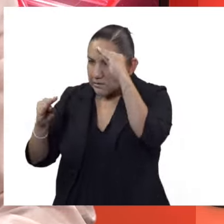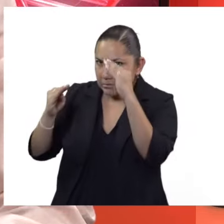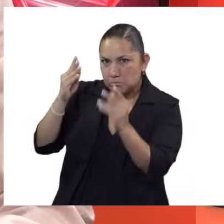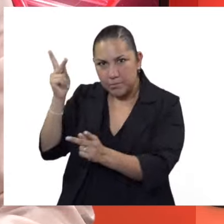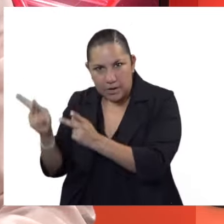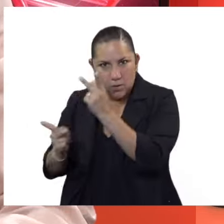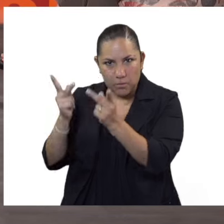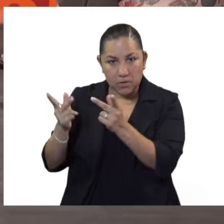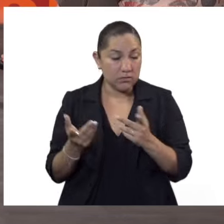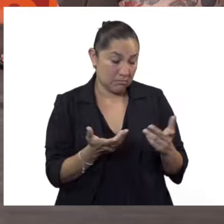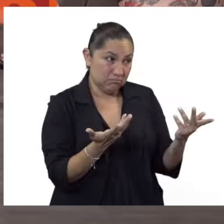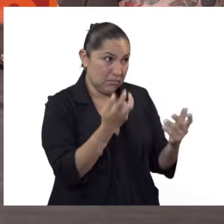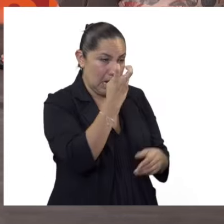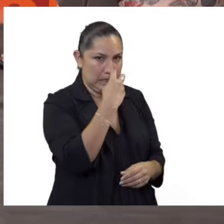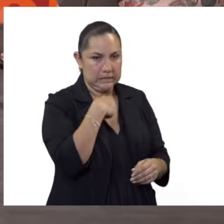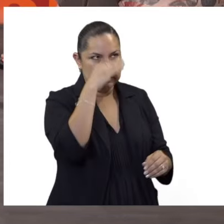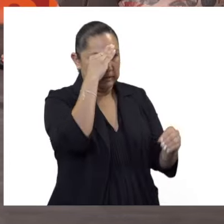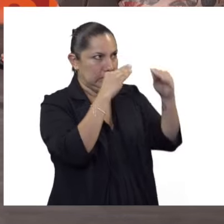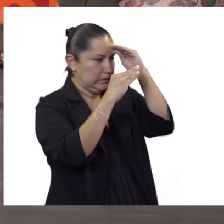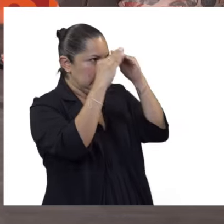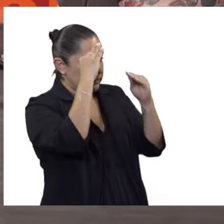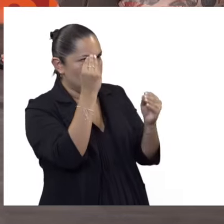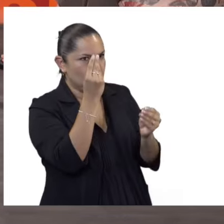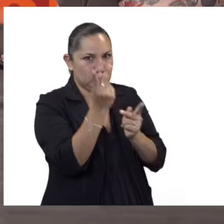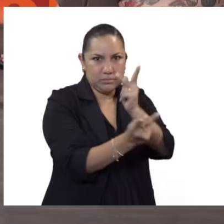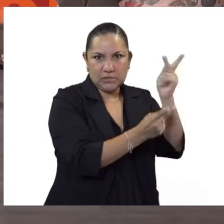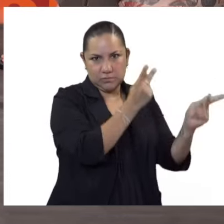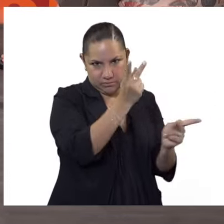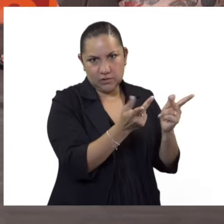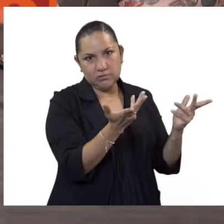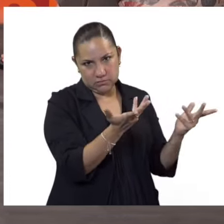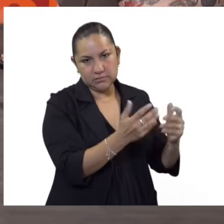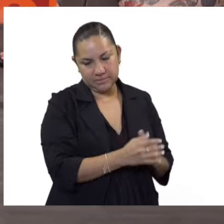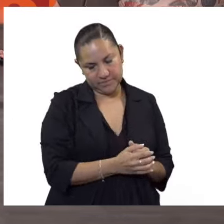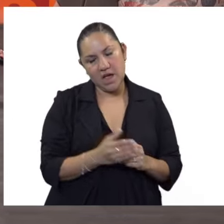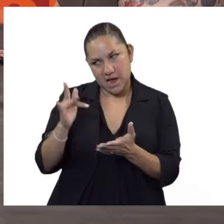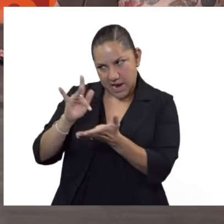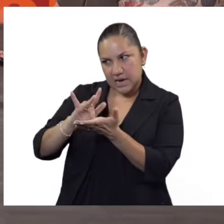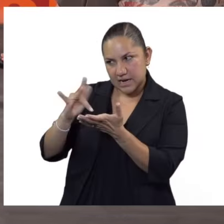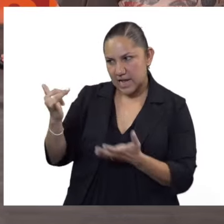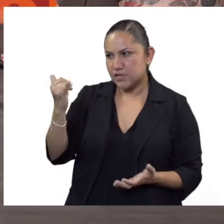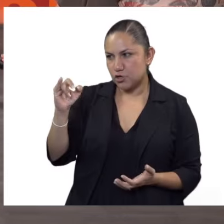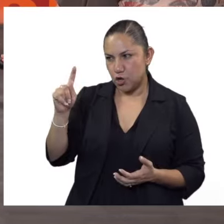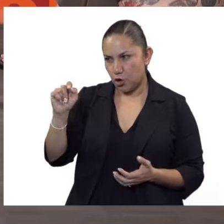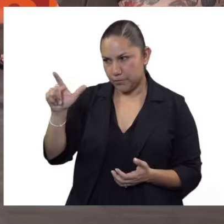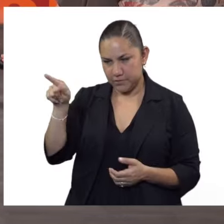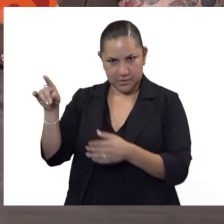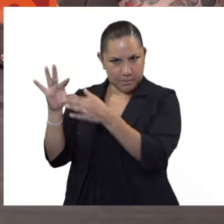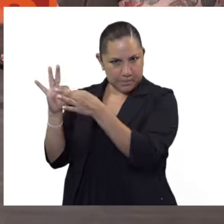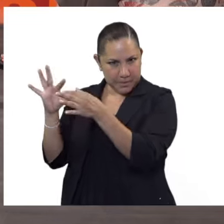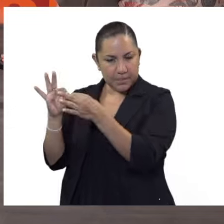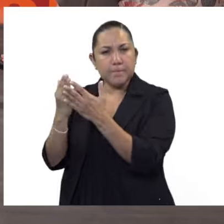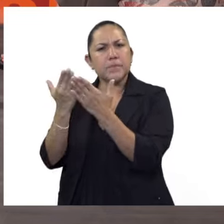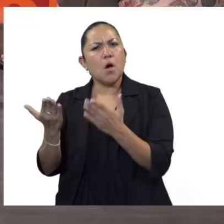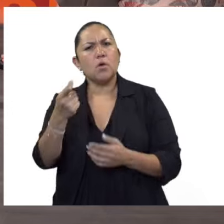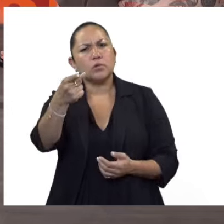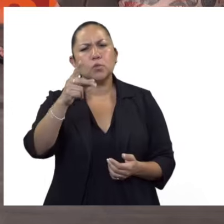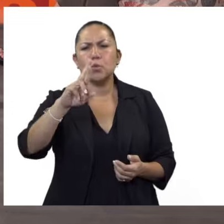allá y te vienen un un sinf de preguntas no Muchísimas gracias este yolot por compartirlo bueno